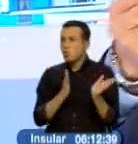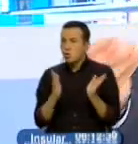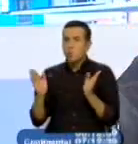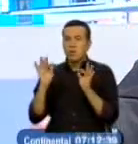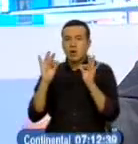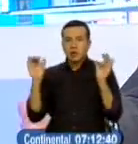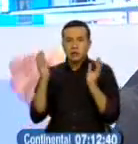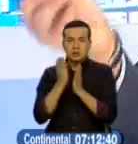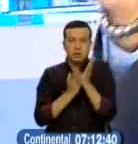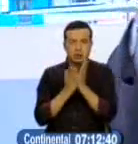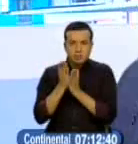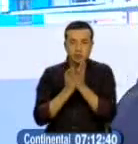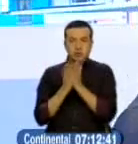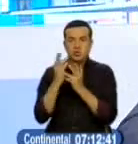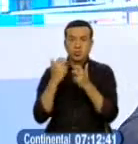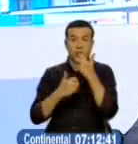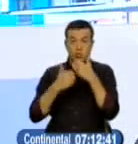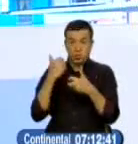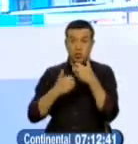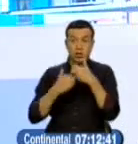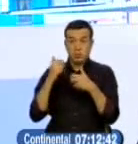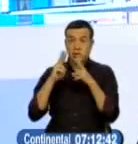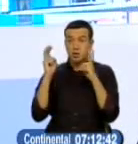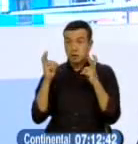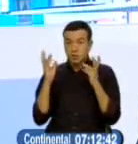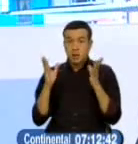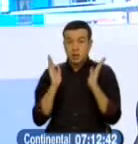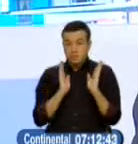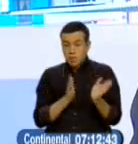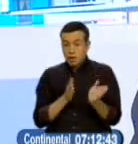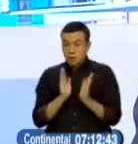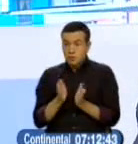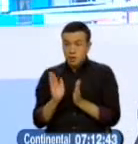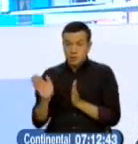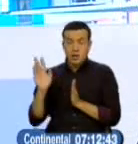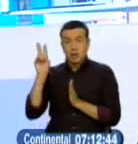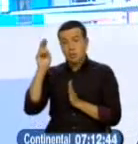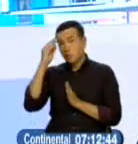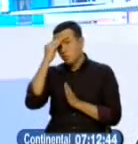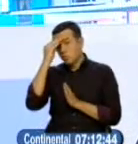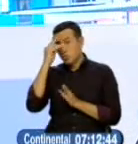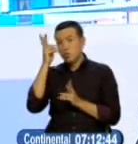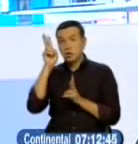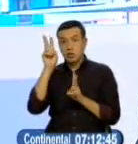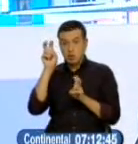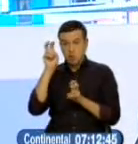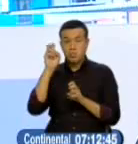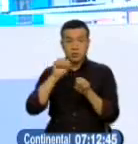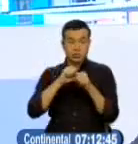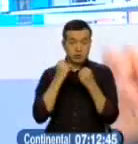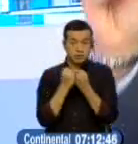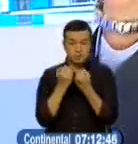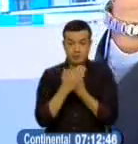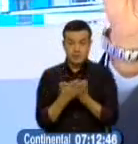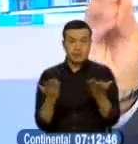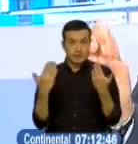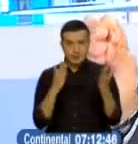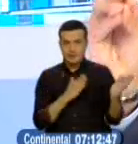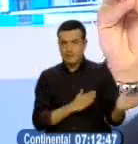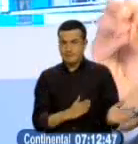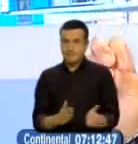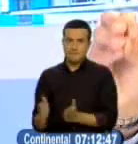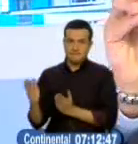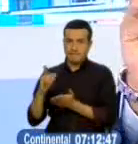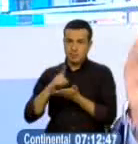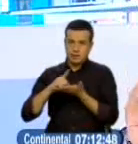calidad de los servicios, de problemáticas relacionadas con esos servicios, tanto en el campo educativo como en el campo de lo social. Así se definieron